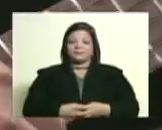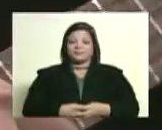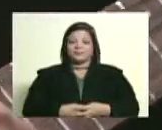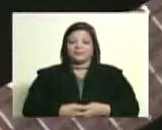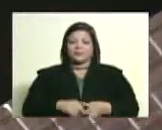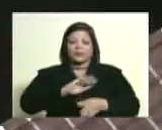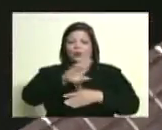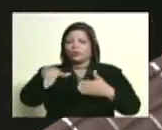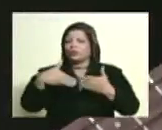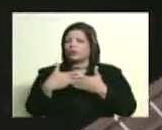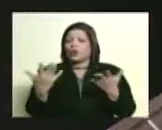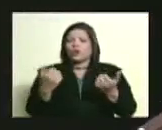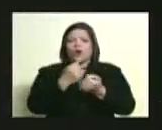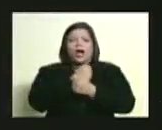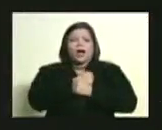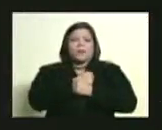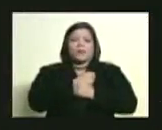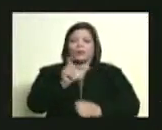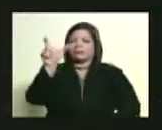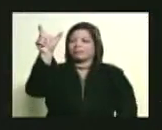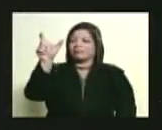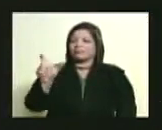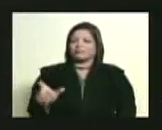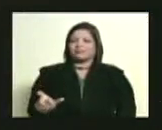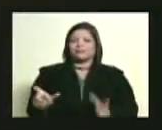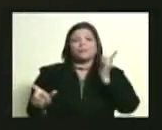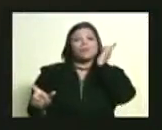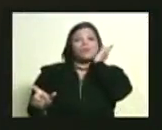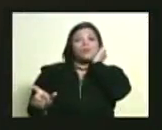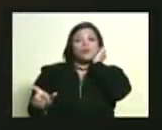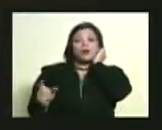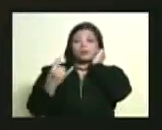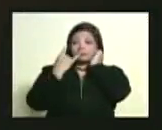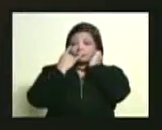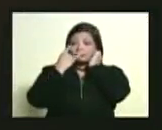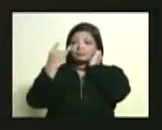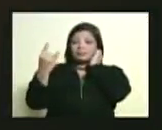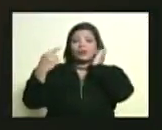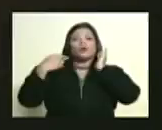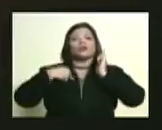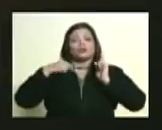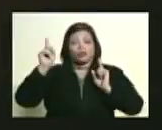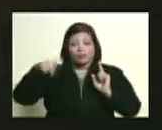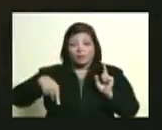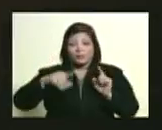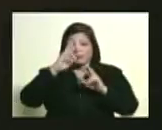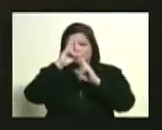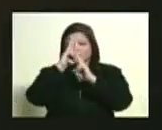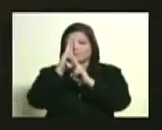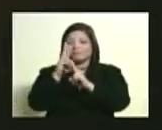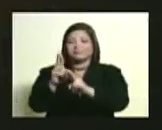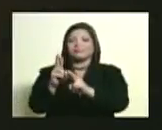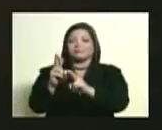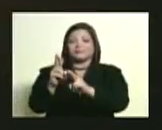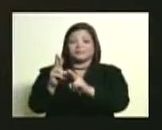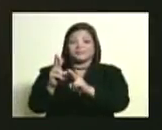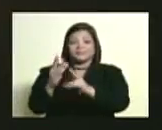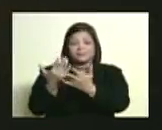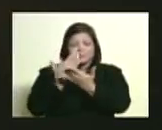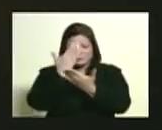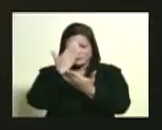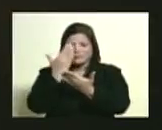Todo es amor en ti, yo también me ocupo